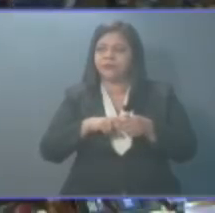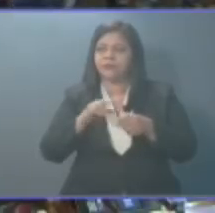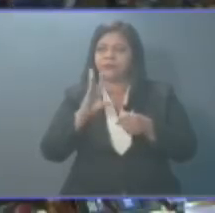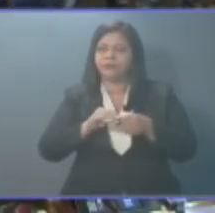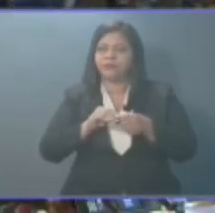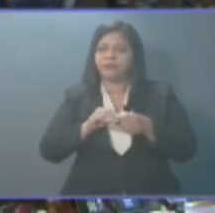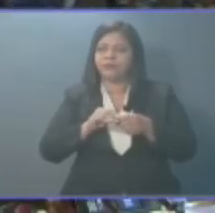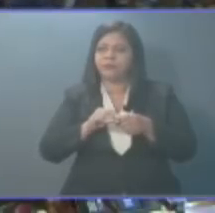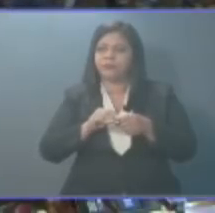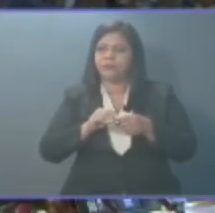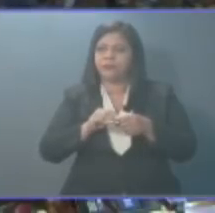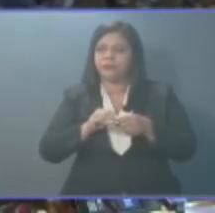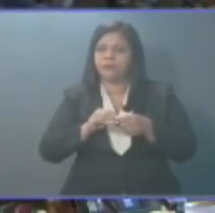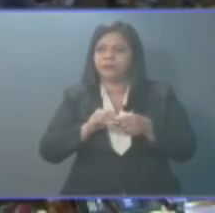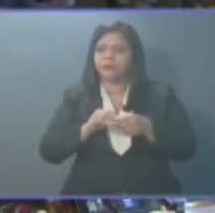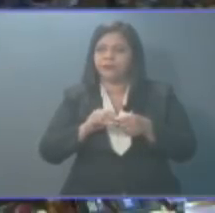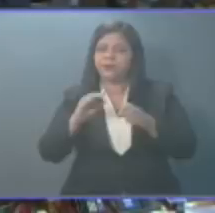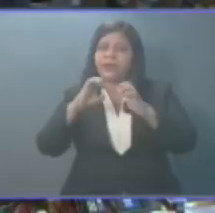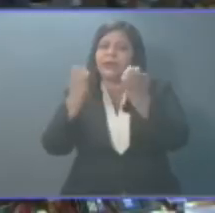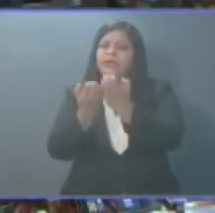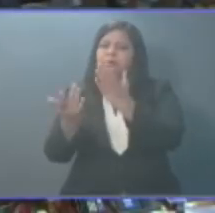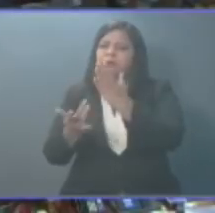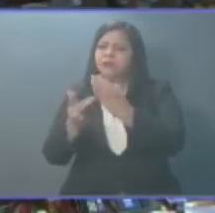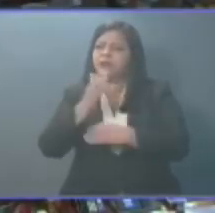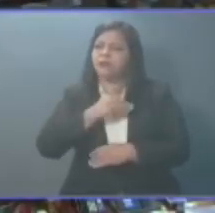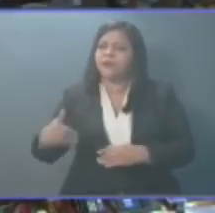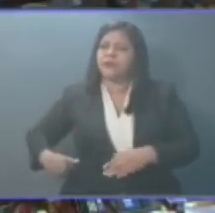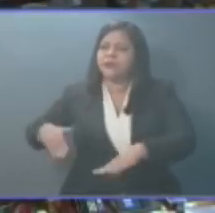Sistema de sonido, equipo técnico.